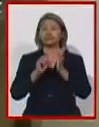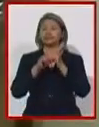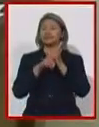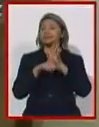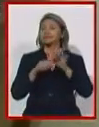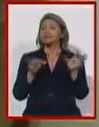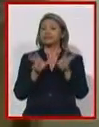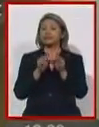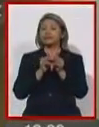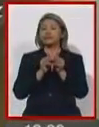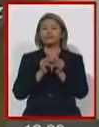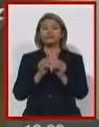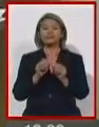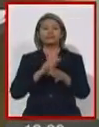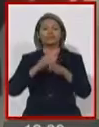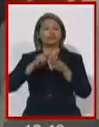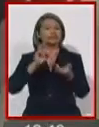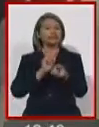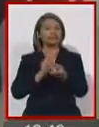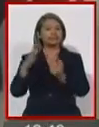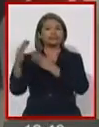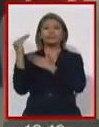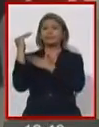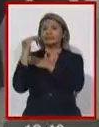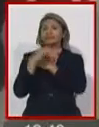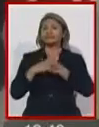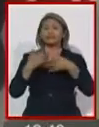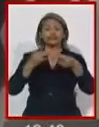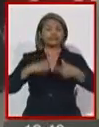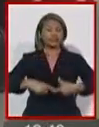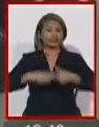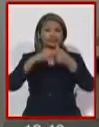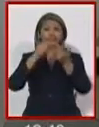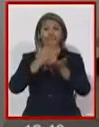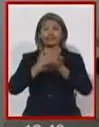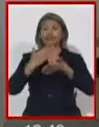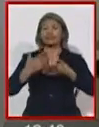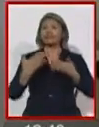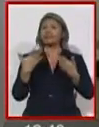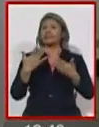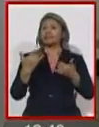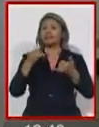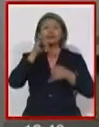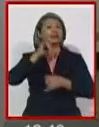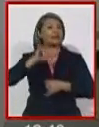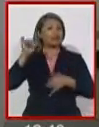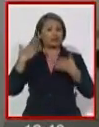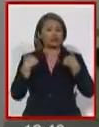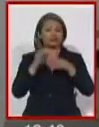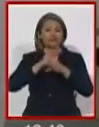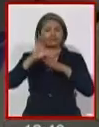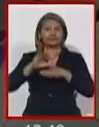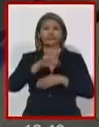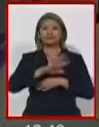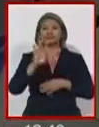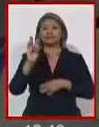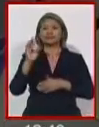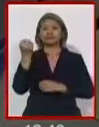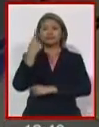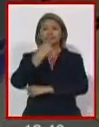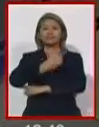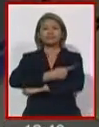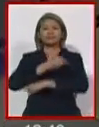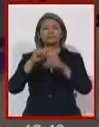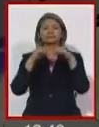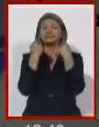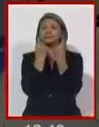Luego de una asamblea de los profesionales médicos de Santa Cruz, determinaron suspender el paro indefinido que hasta el día de ayer cumplía 57